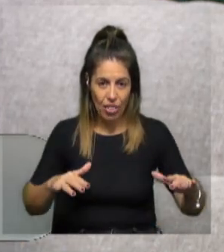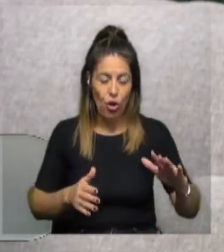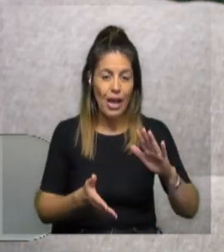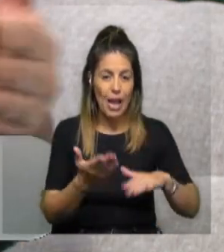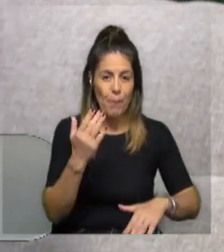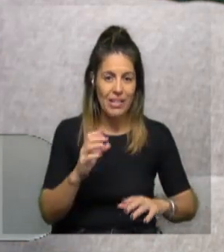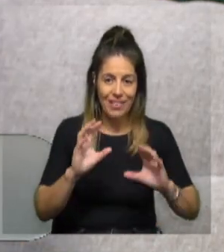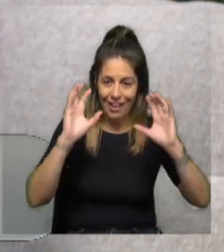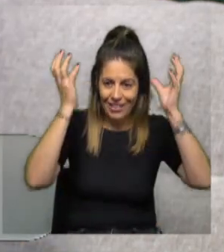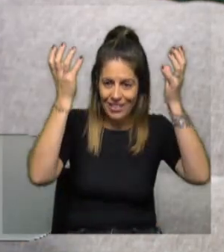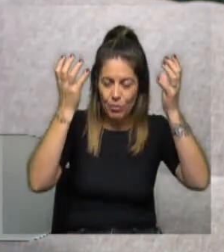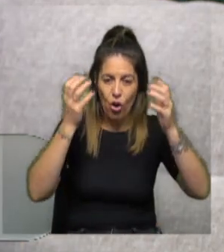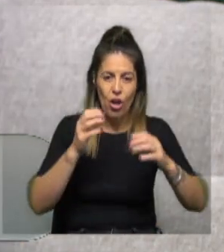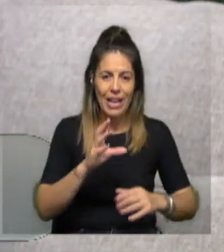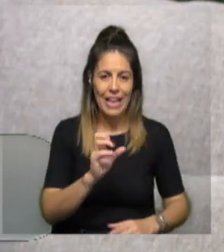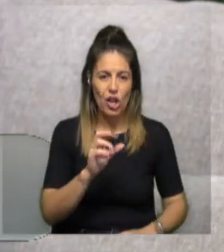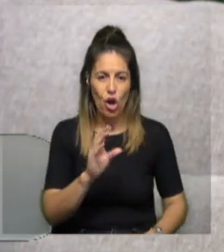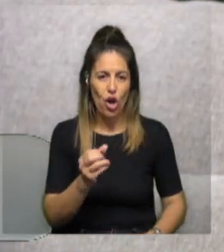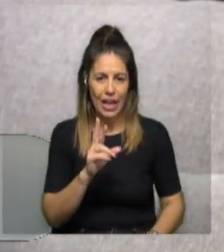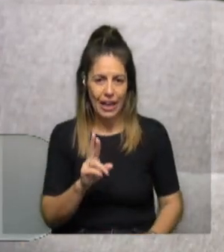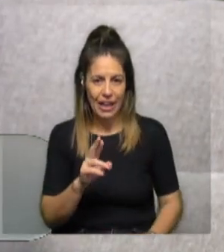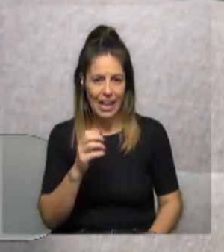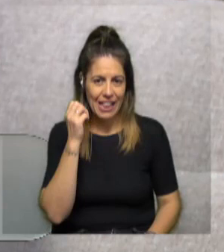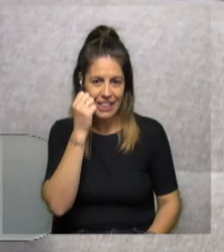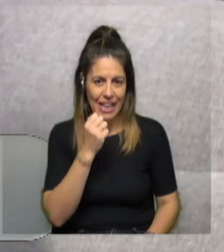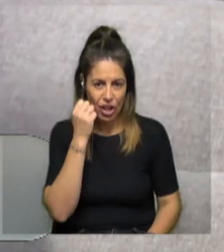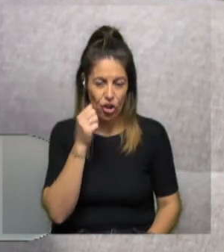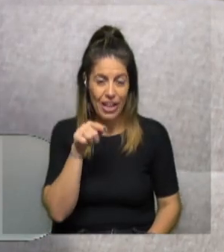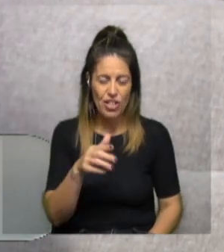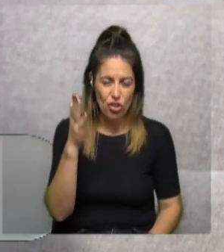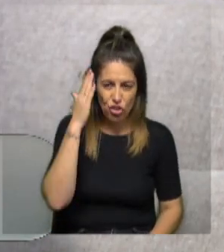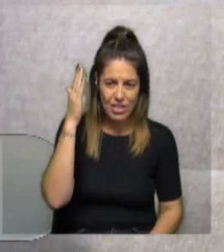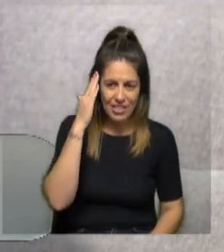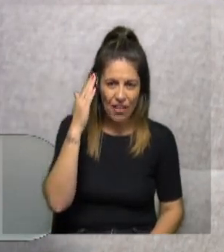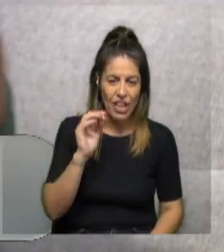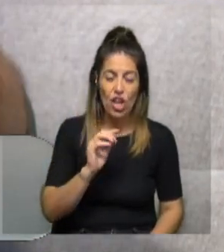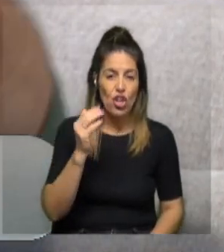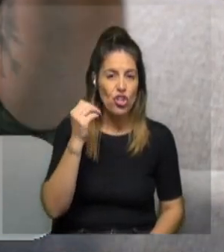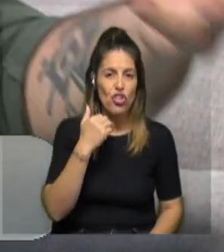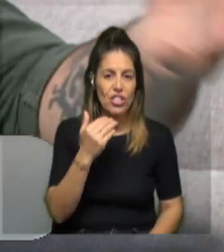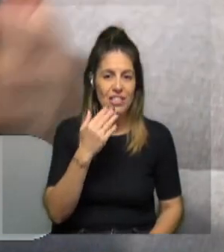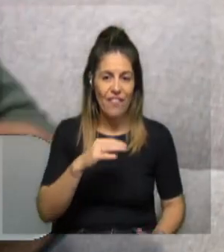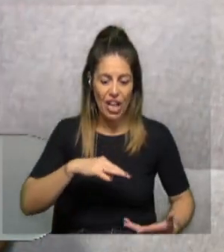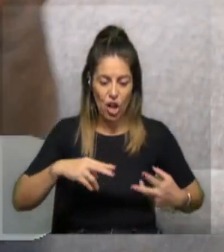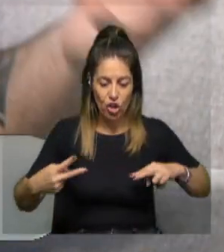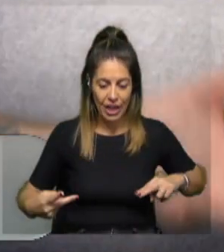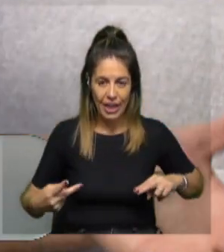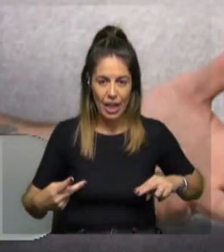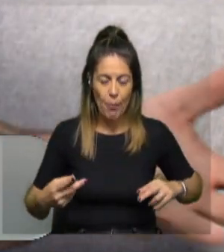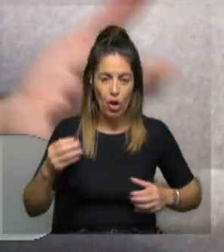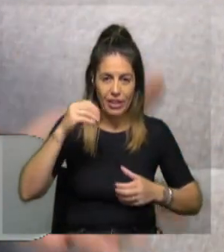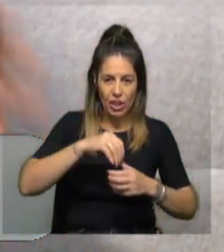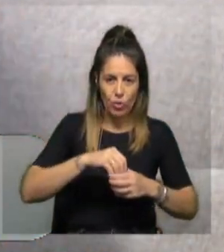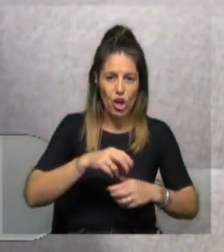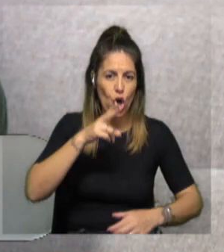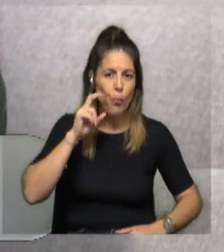negro. Y eso se sabe porque no se saben los genes, pero los genes que están involucrados, en teoría, en los comportamientos